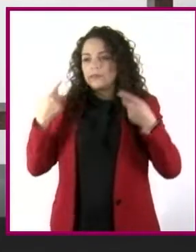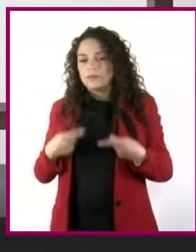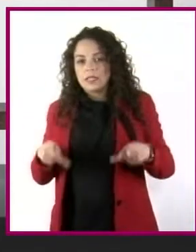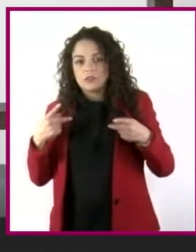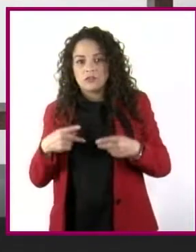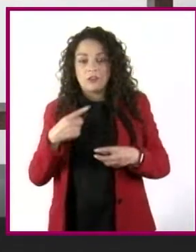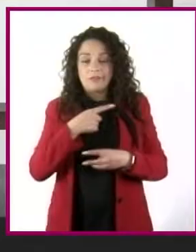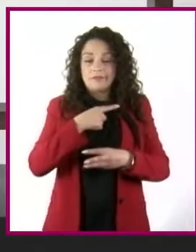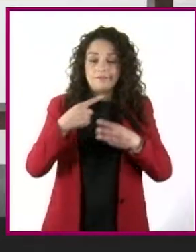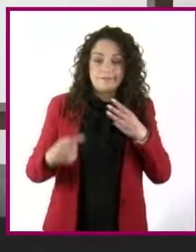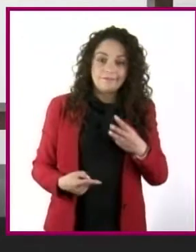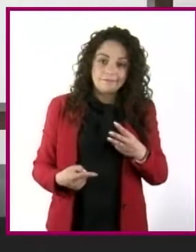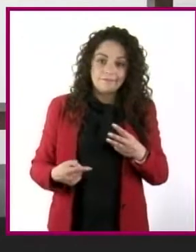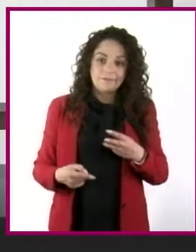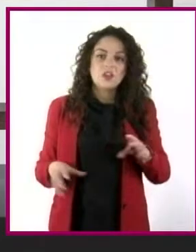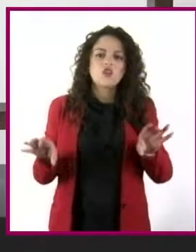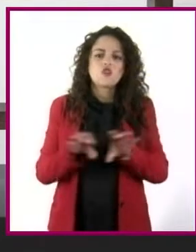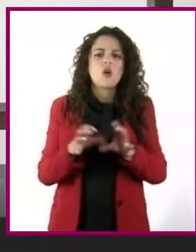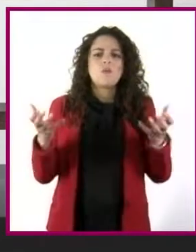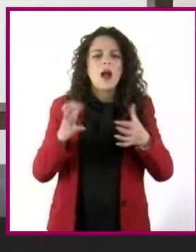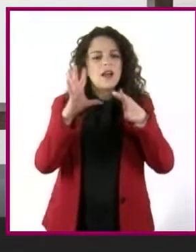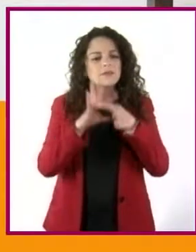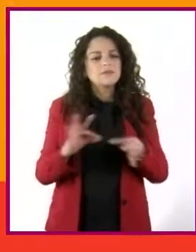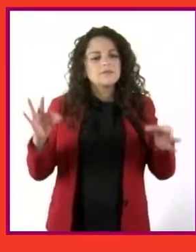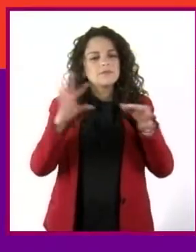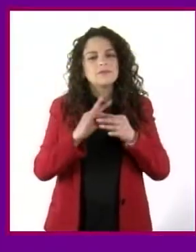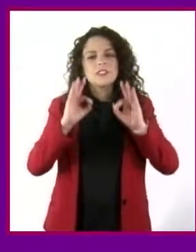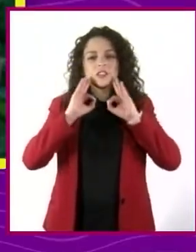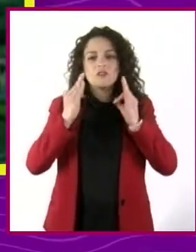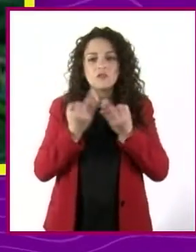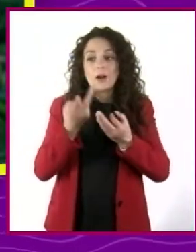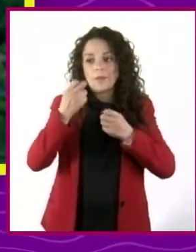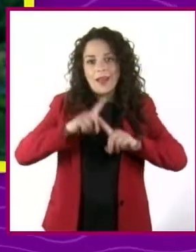En realidad, cómo se cuenta un relato hace la diferencia.